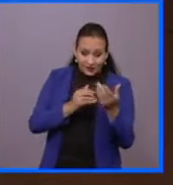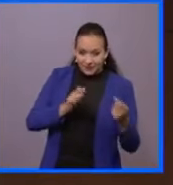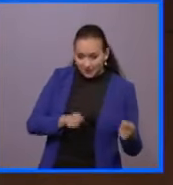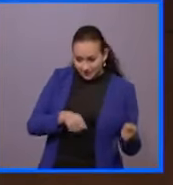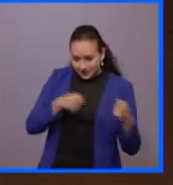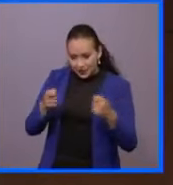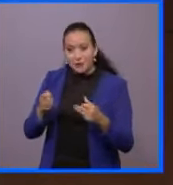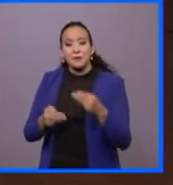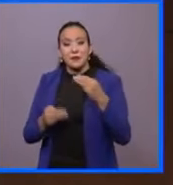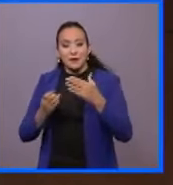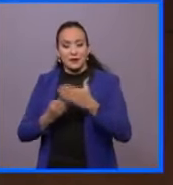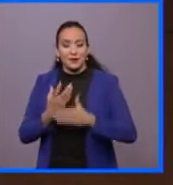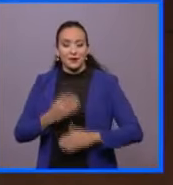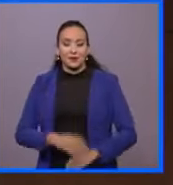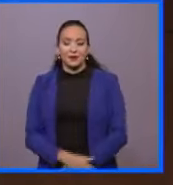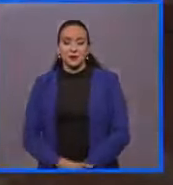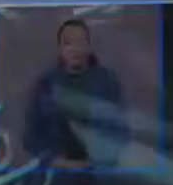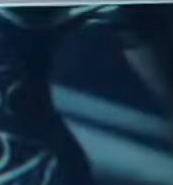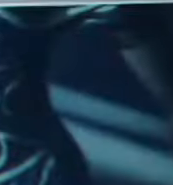magistrado que le corresponda.